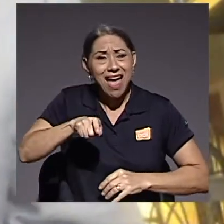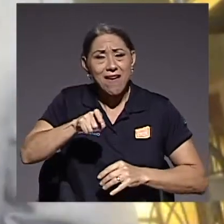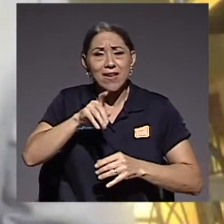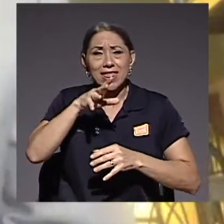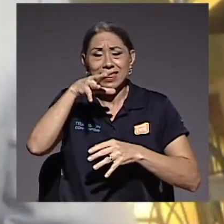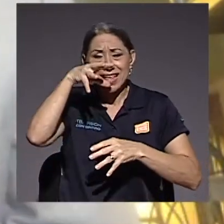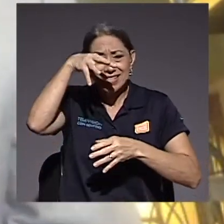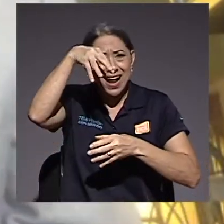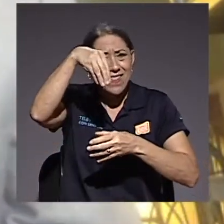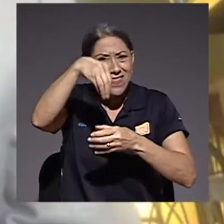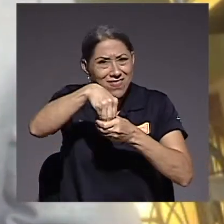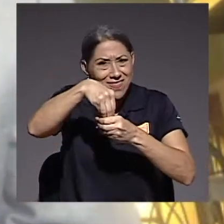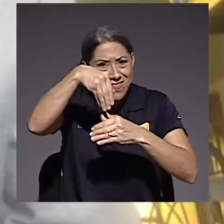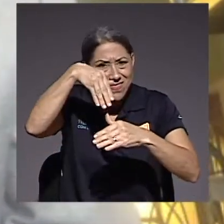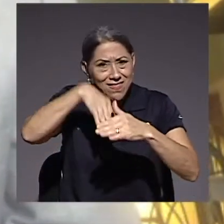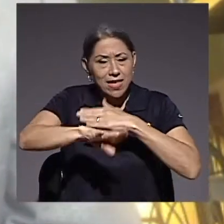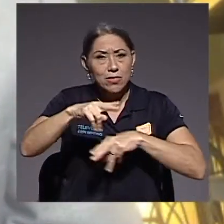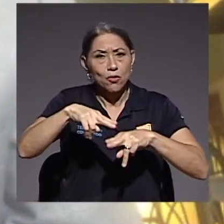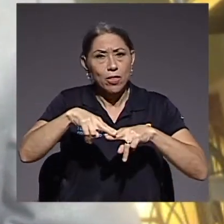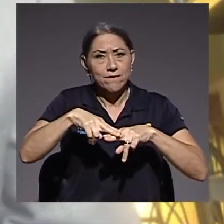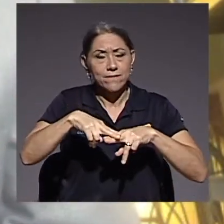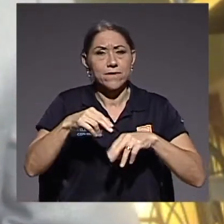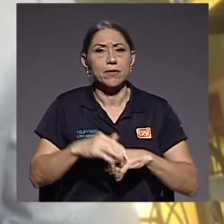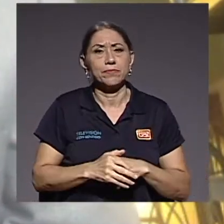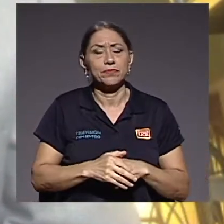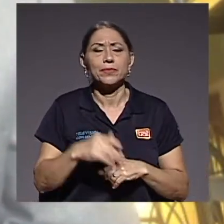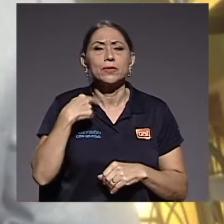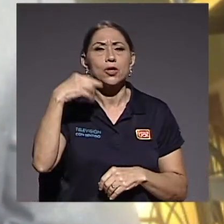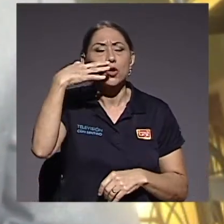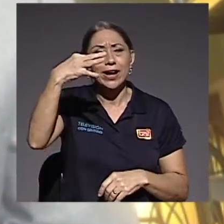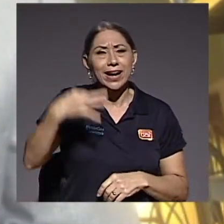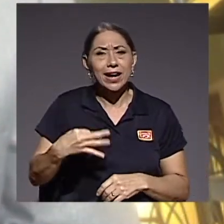de los ferrocarriles. Y creo que